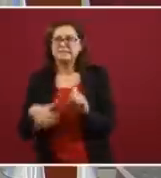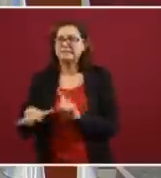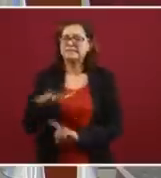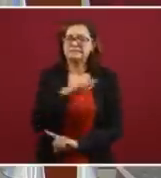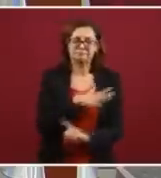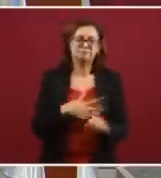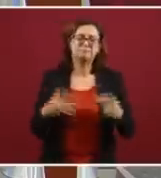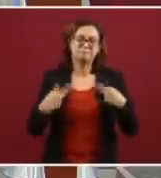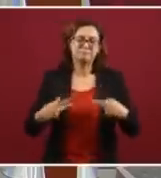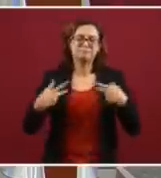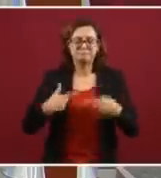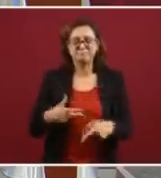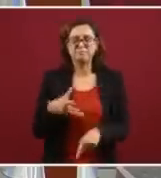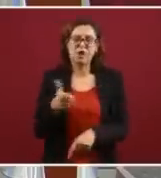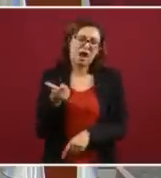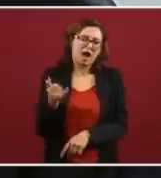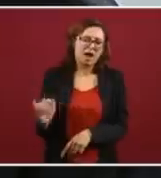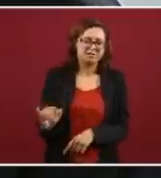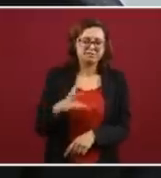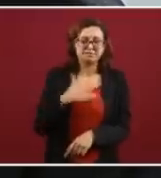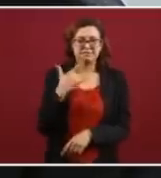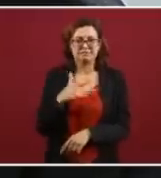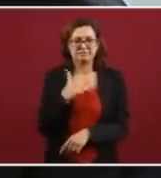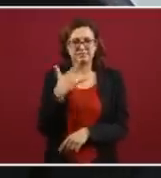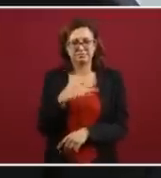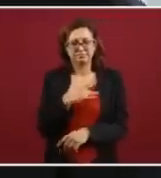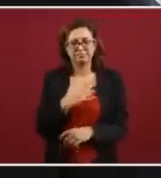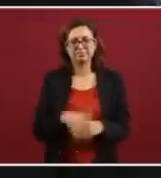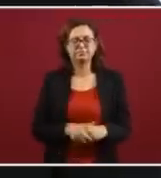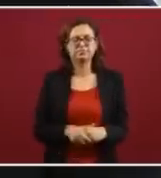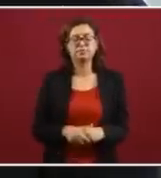los mexicanos. Ahora, en el caso de la